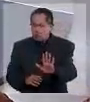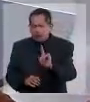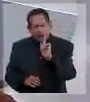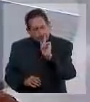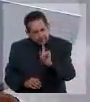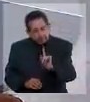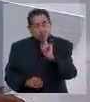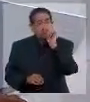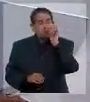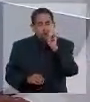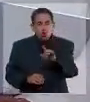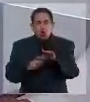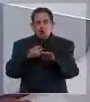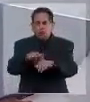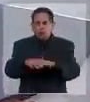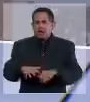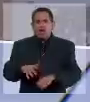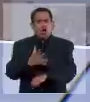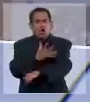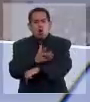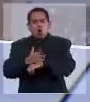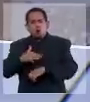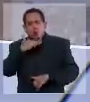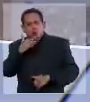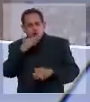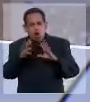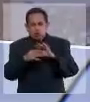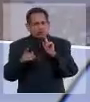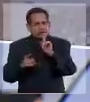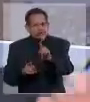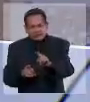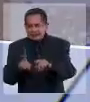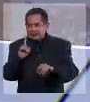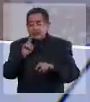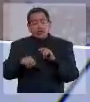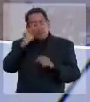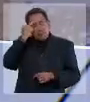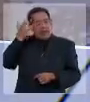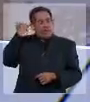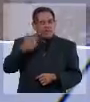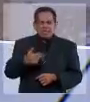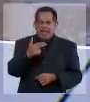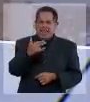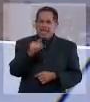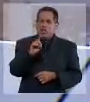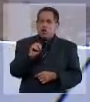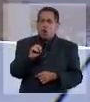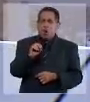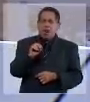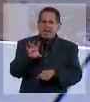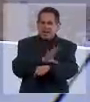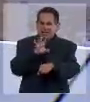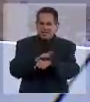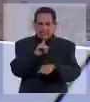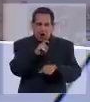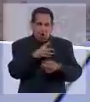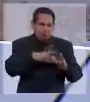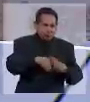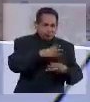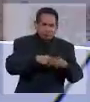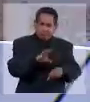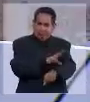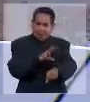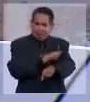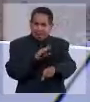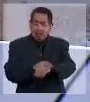que tiene que ver con la corrupción. Se abandonaron también las hidroeléctricas. Sí. Entonces queremos rehabilitar